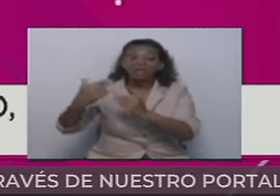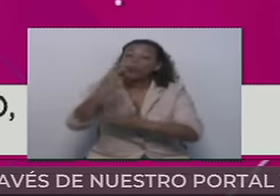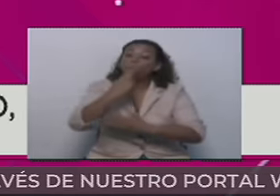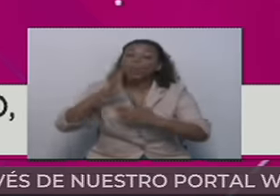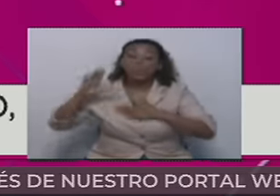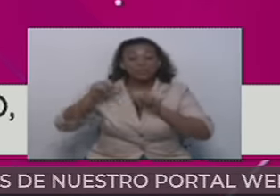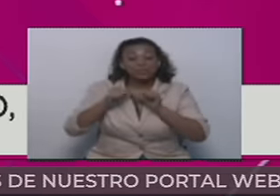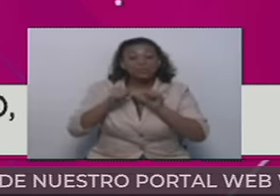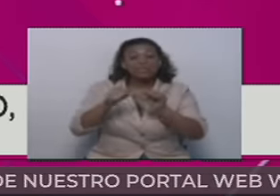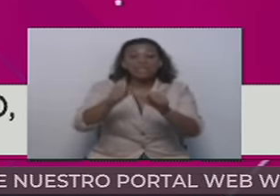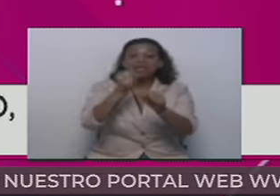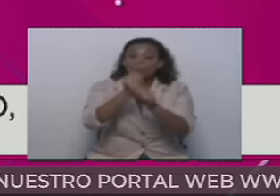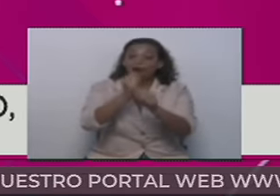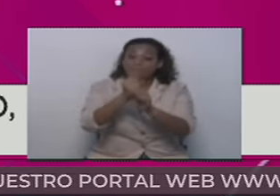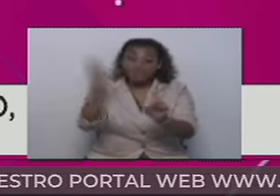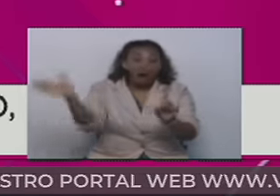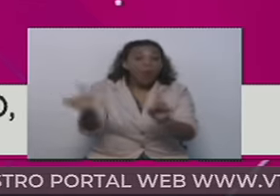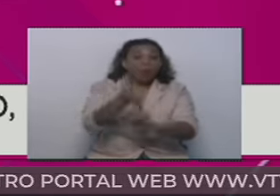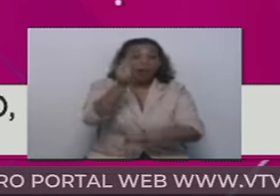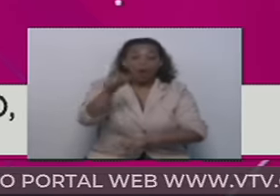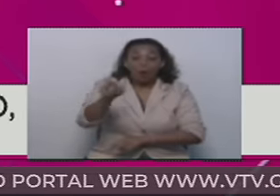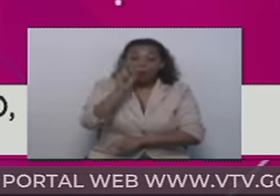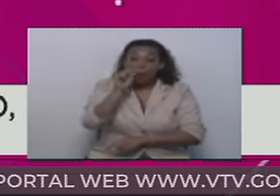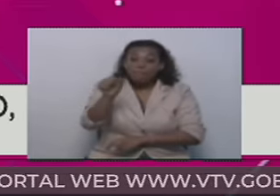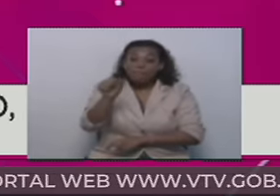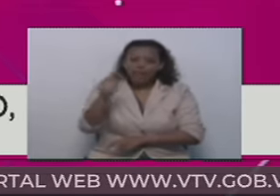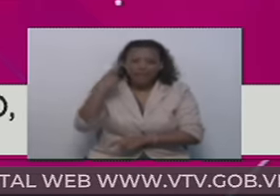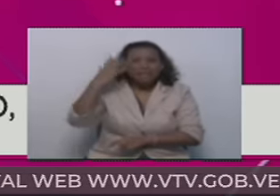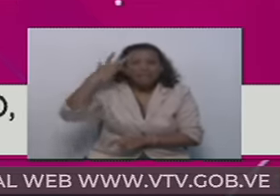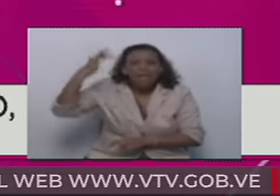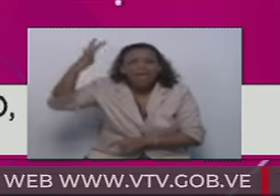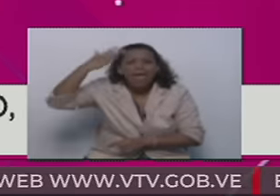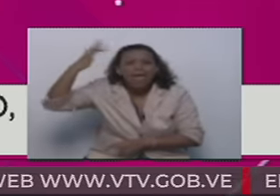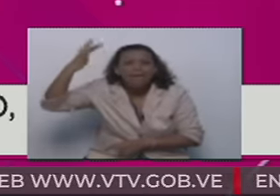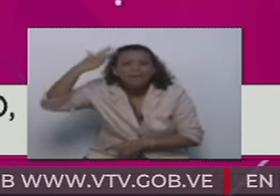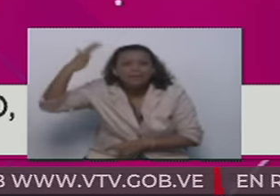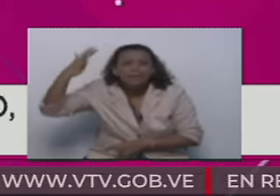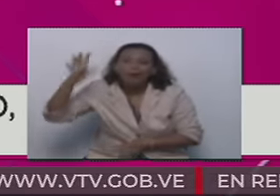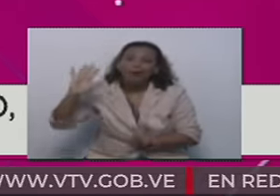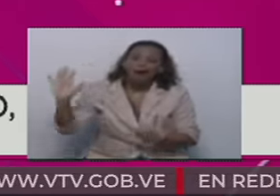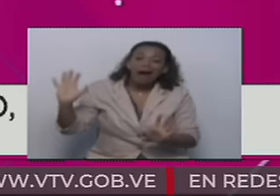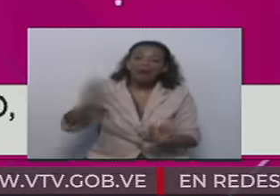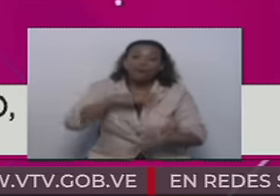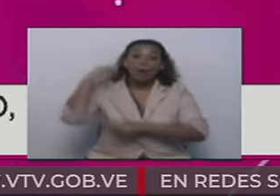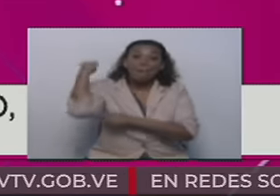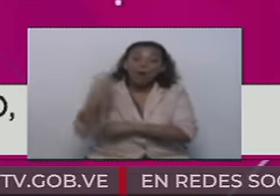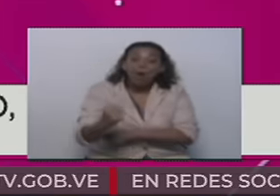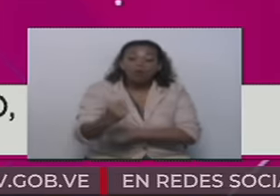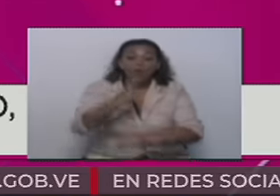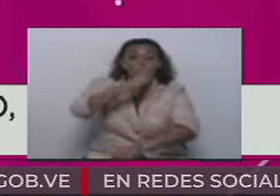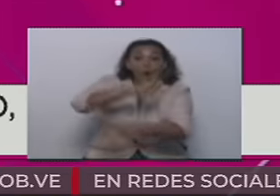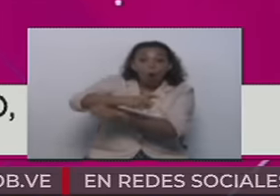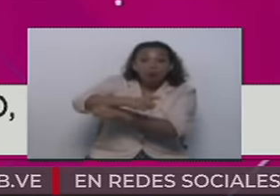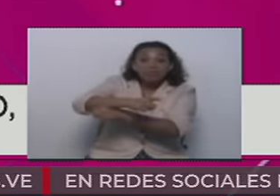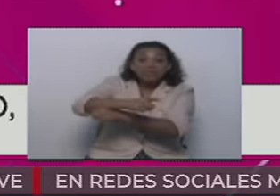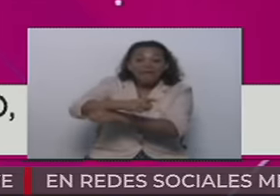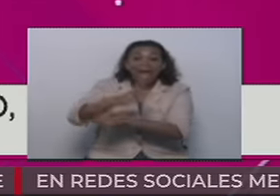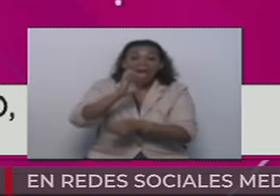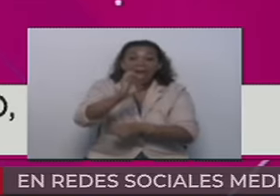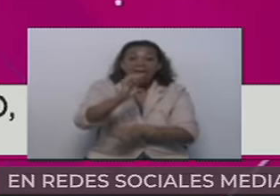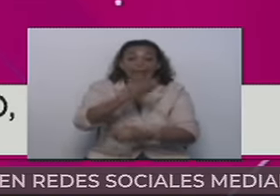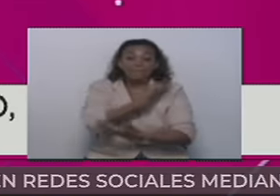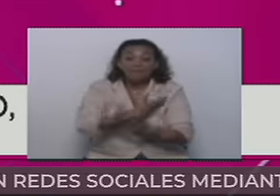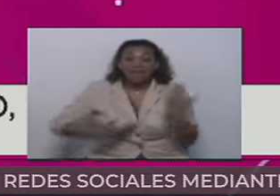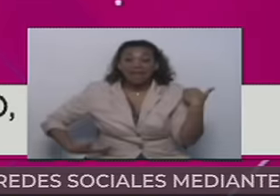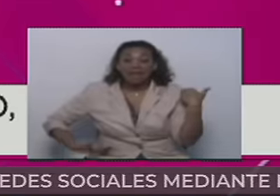compromiso, para lograr lo que era el sueño de Robert, que fue asesinado por orden del expresidente de